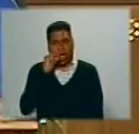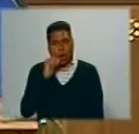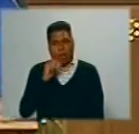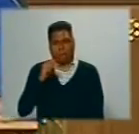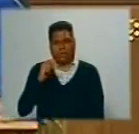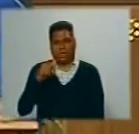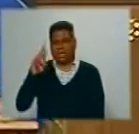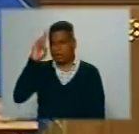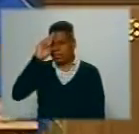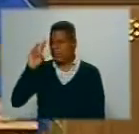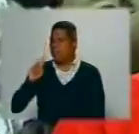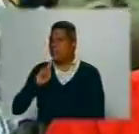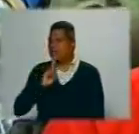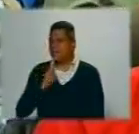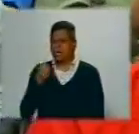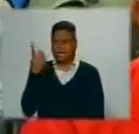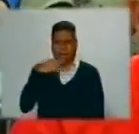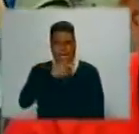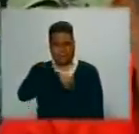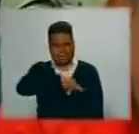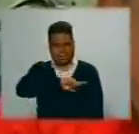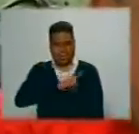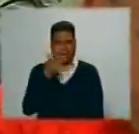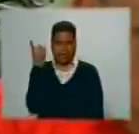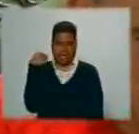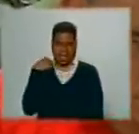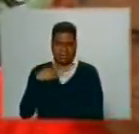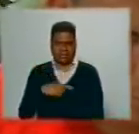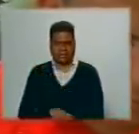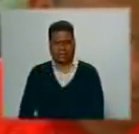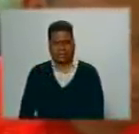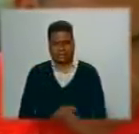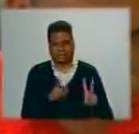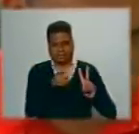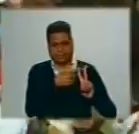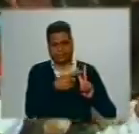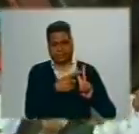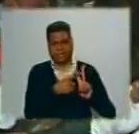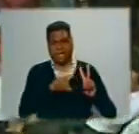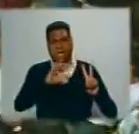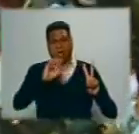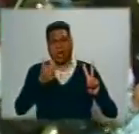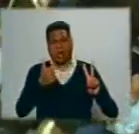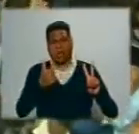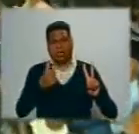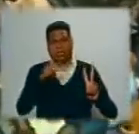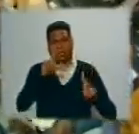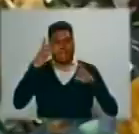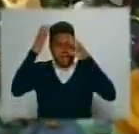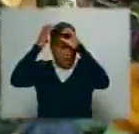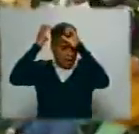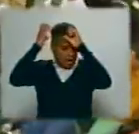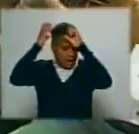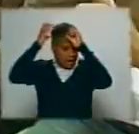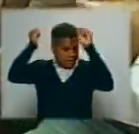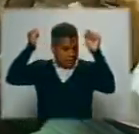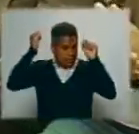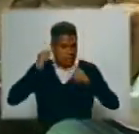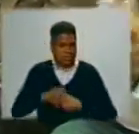al expresidente de España, Rodríguez Zapatero, a los cancilleres que han